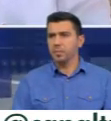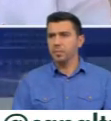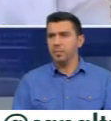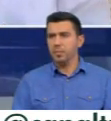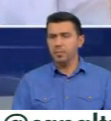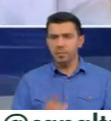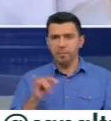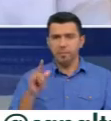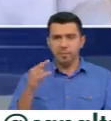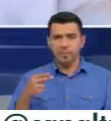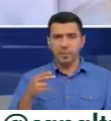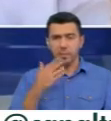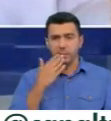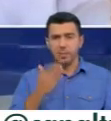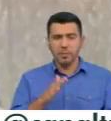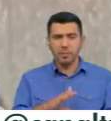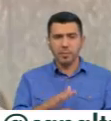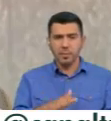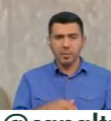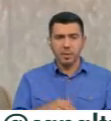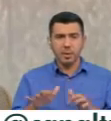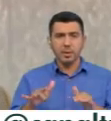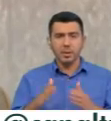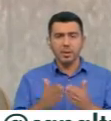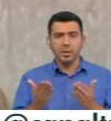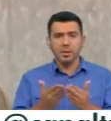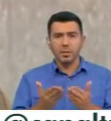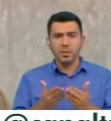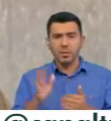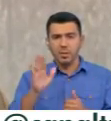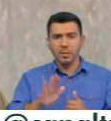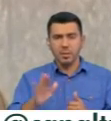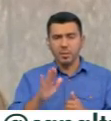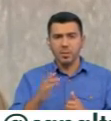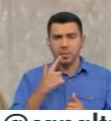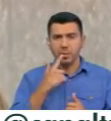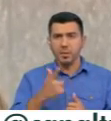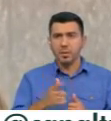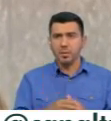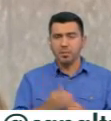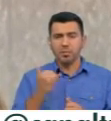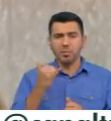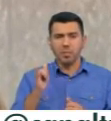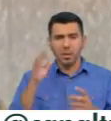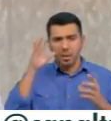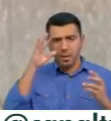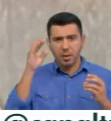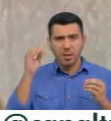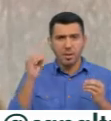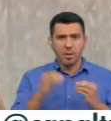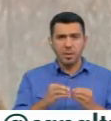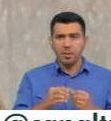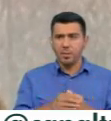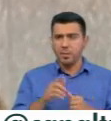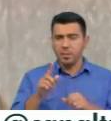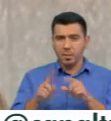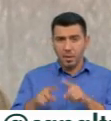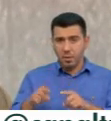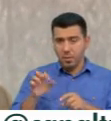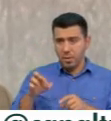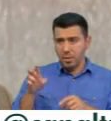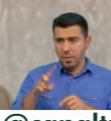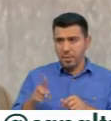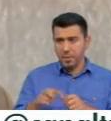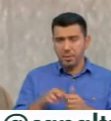dice buenas tardes pues efectivamente la secretaria de salud departamental afirmó que ya se llegó a concretar con algunas peces deudoras